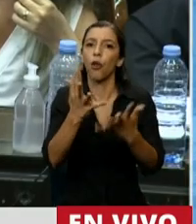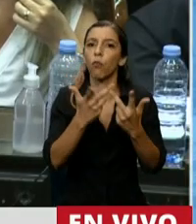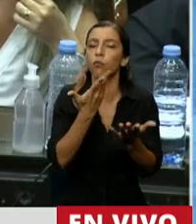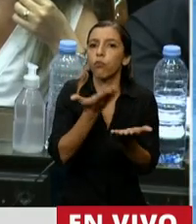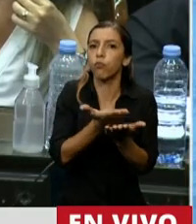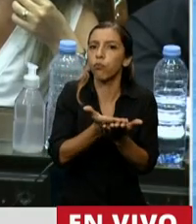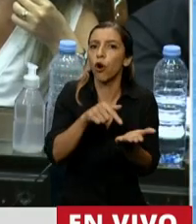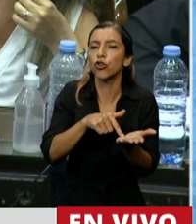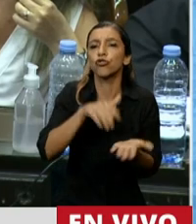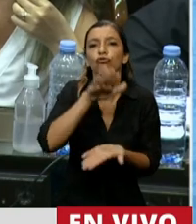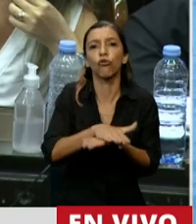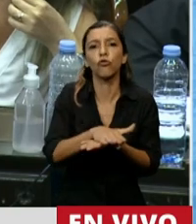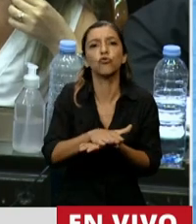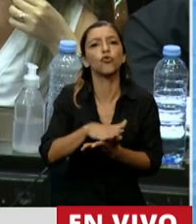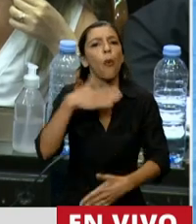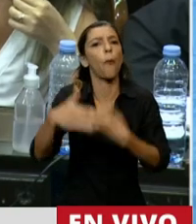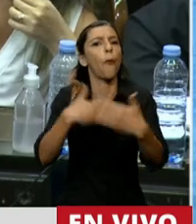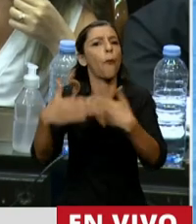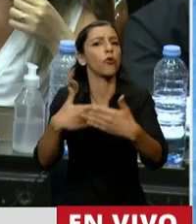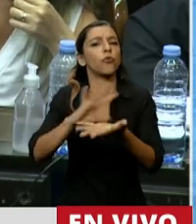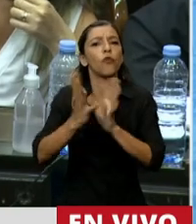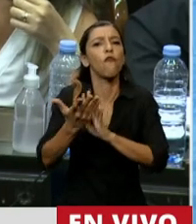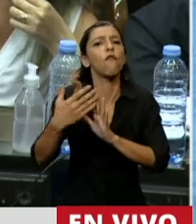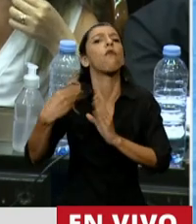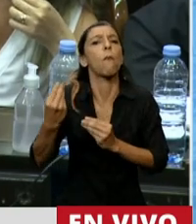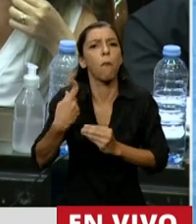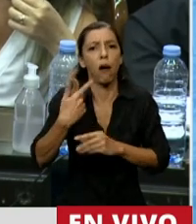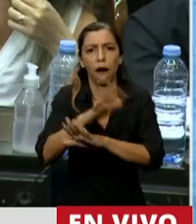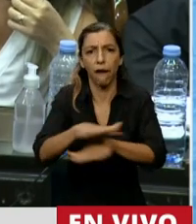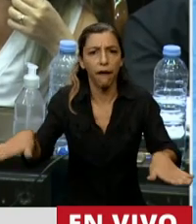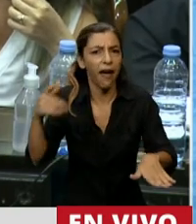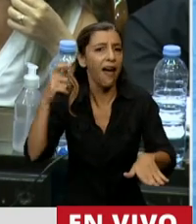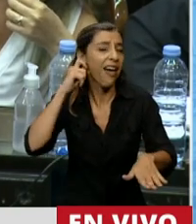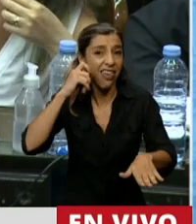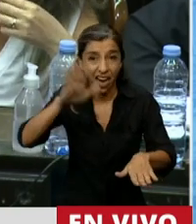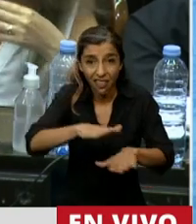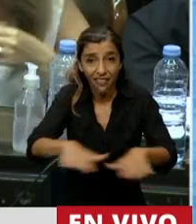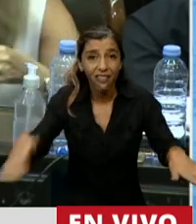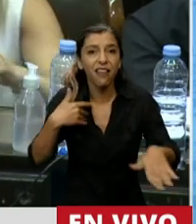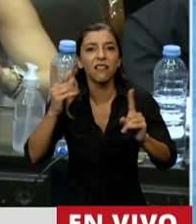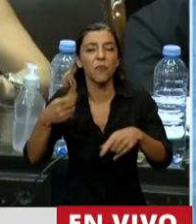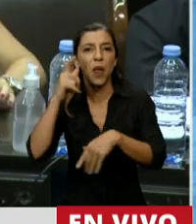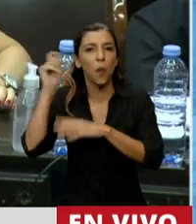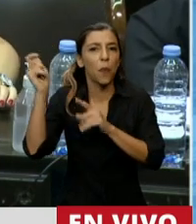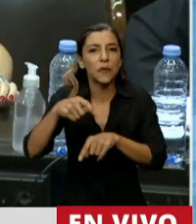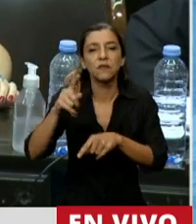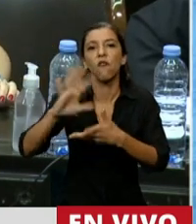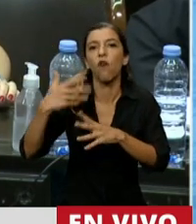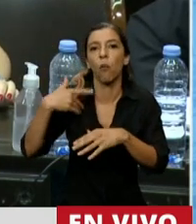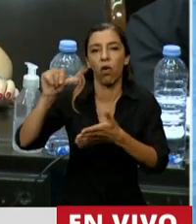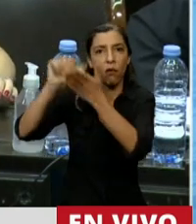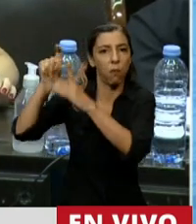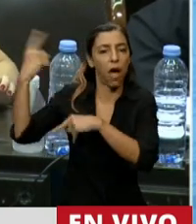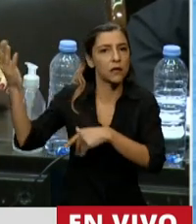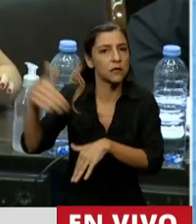ley sobre procedimiento de restitución internacional de menores y de visitas internacionales. Este